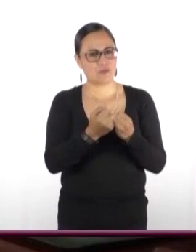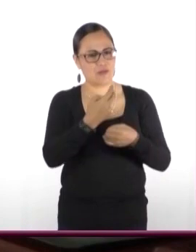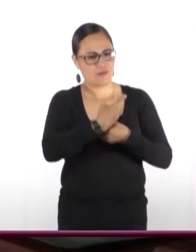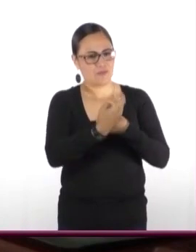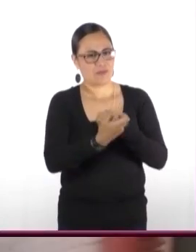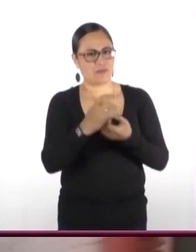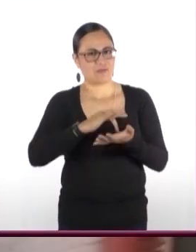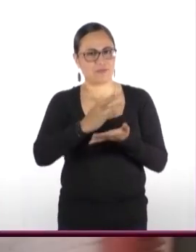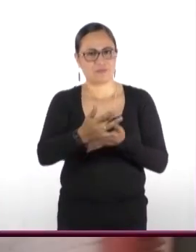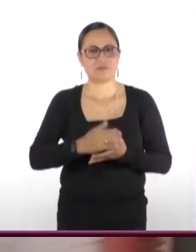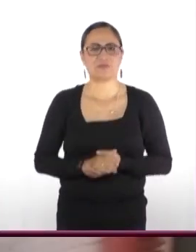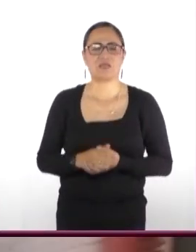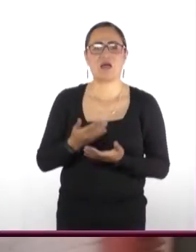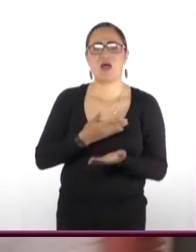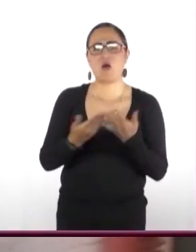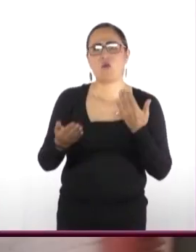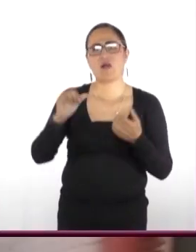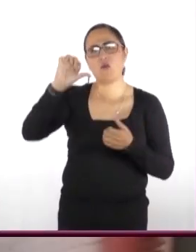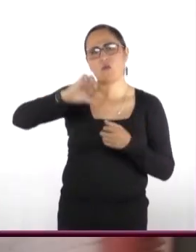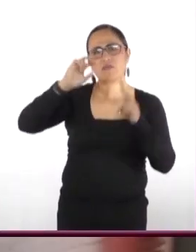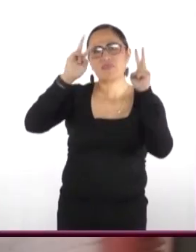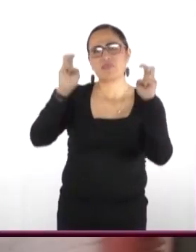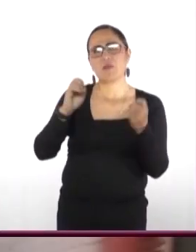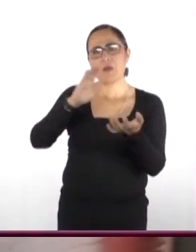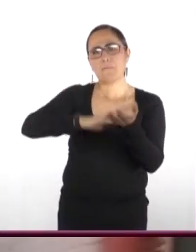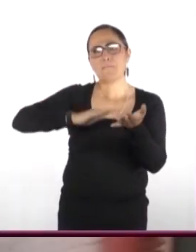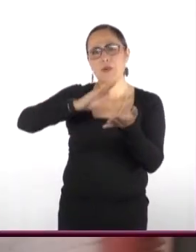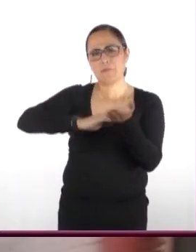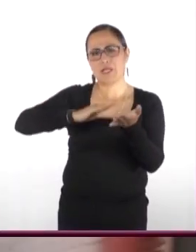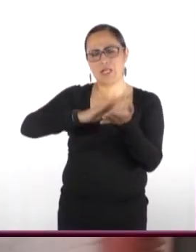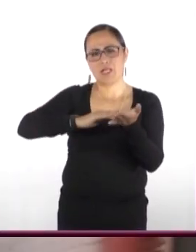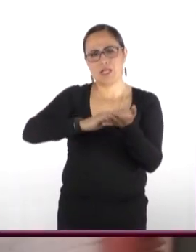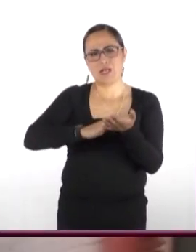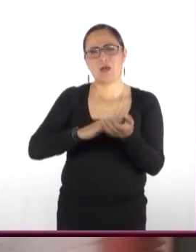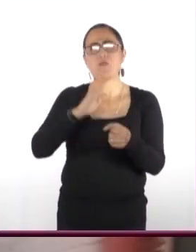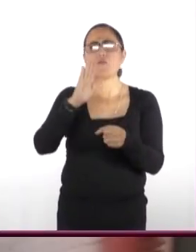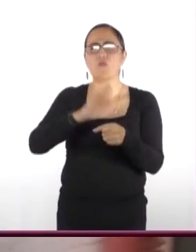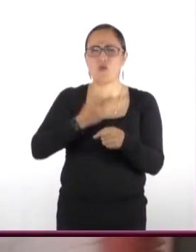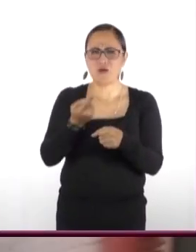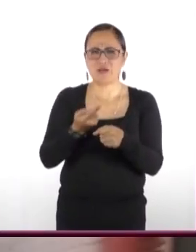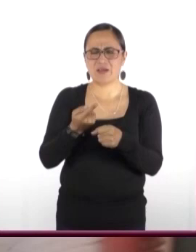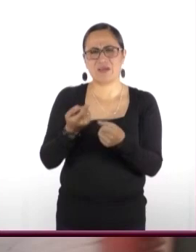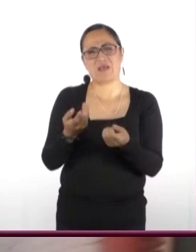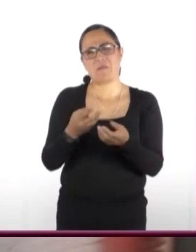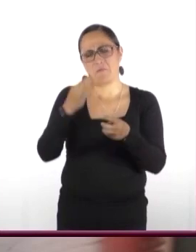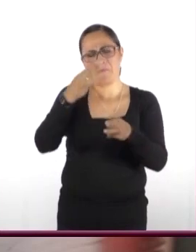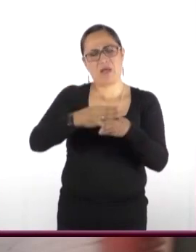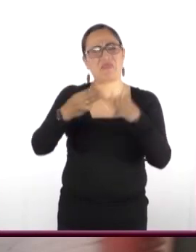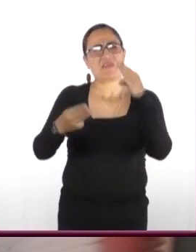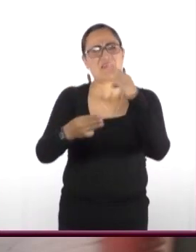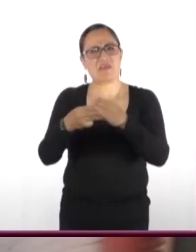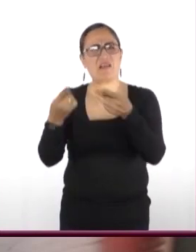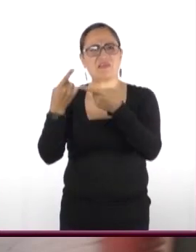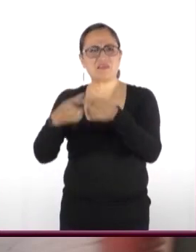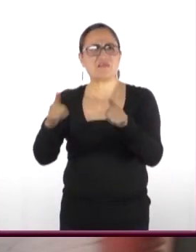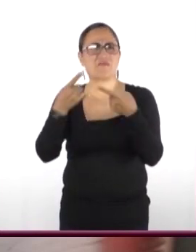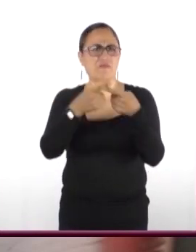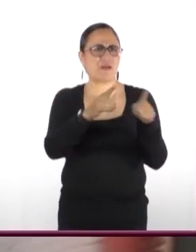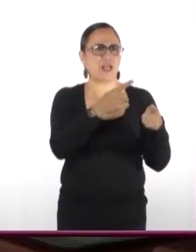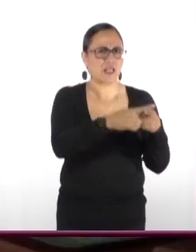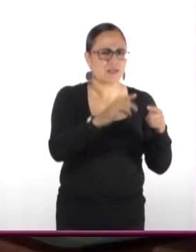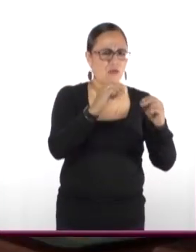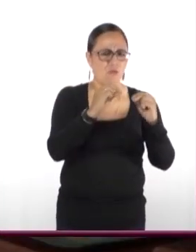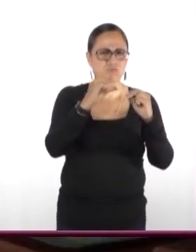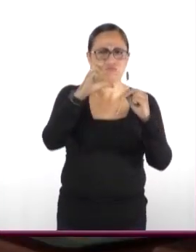por invitarme. Hoy estamos hablando acerca del papel y nos gustaría que pudieras explicarnos por qué se crearon diferentes grosores para el papel